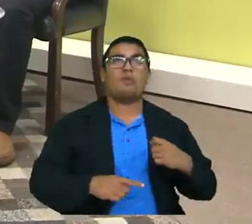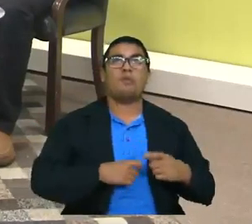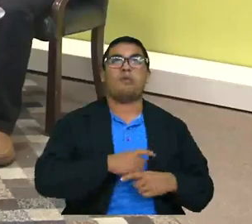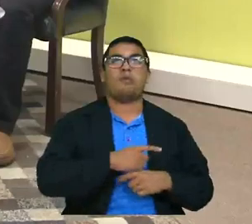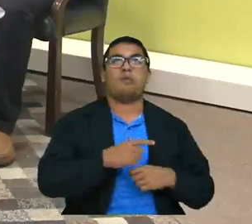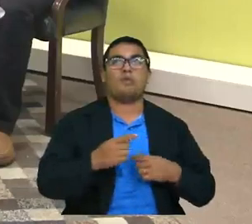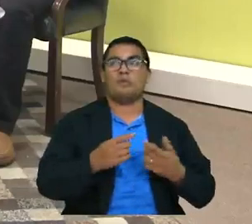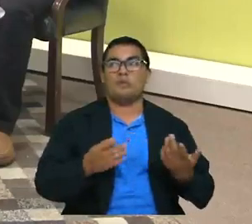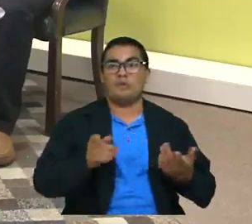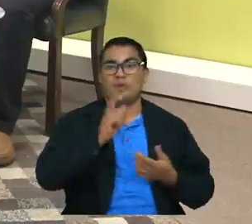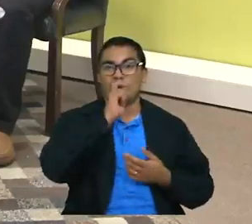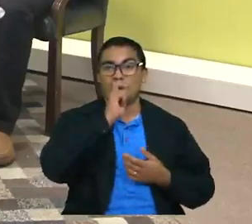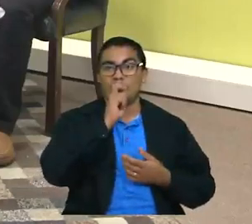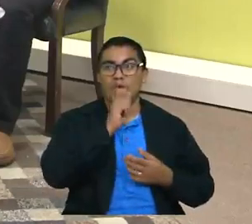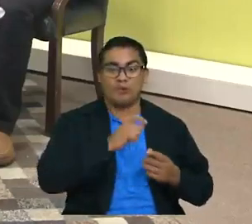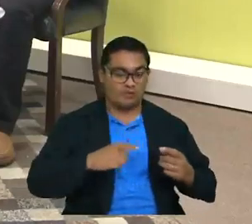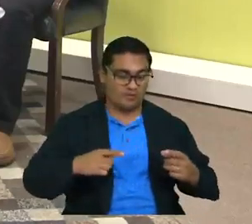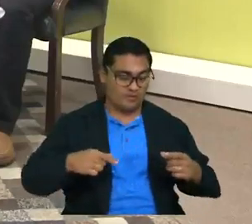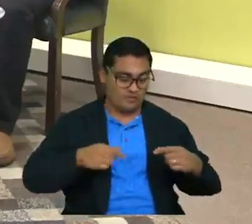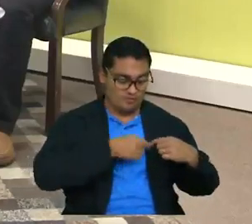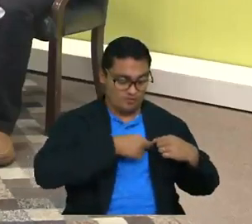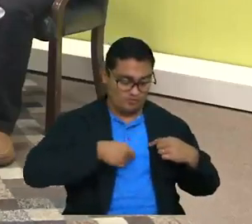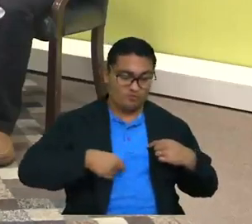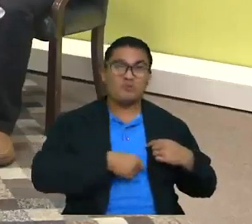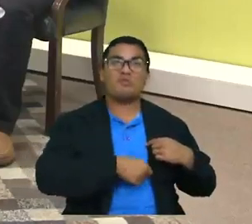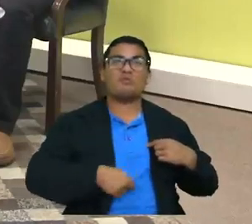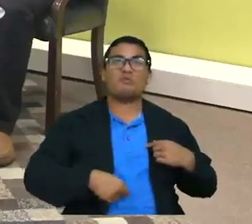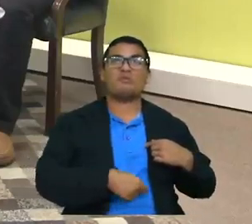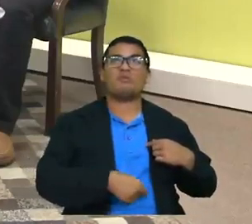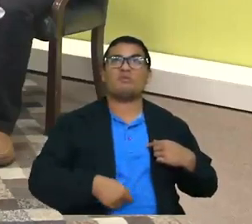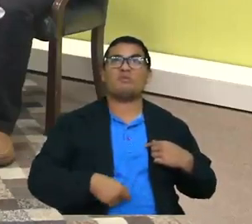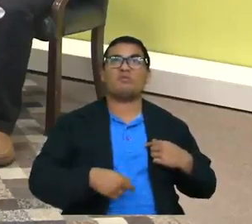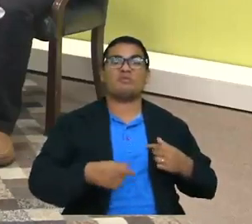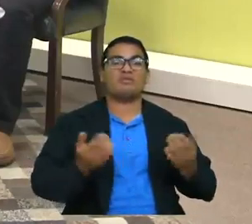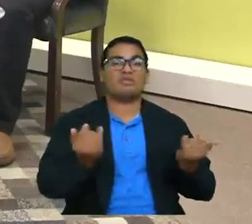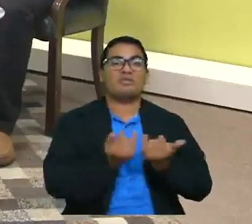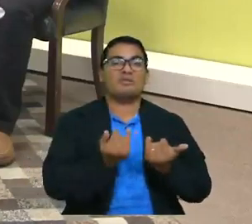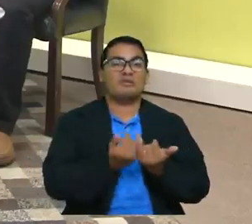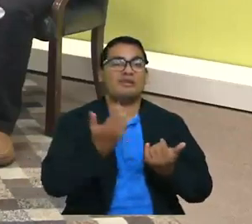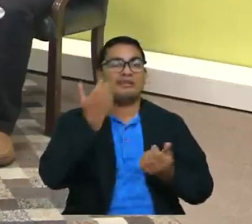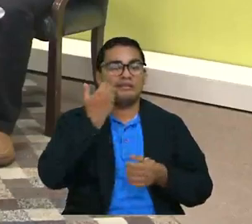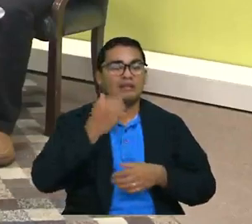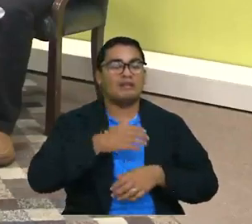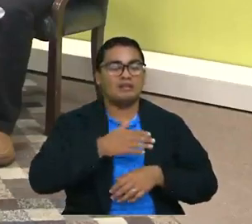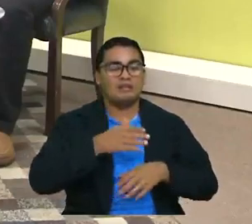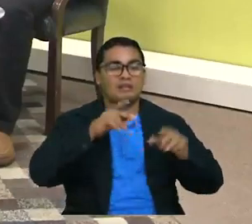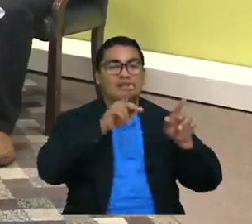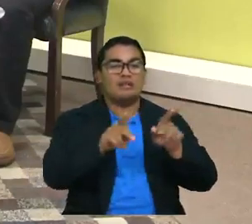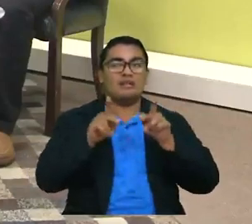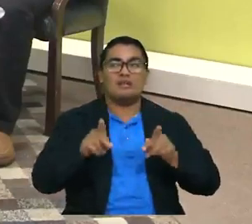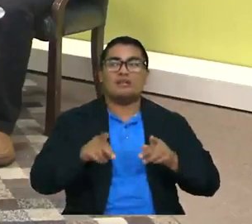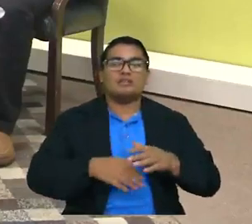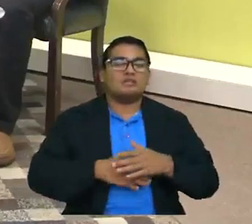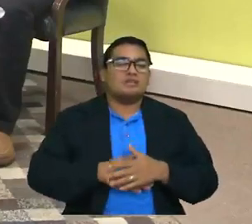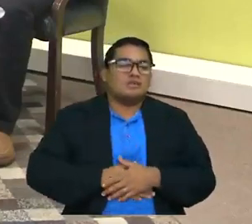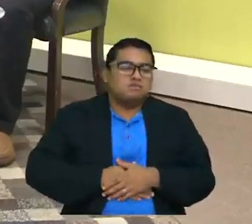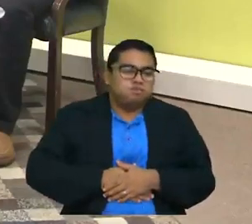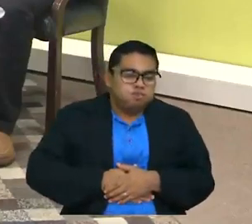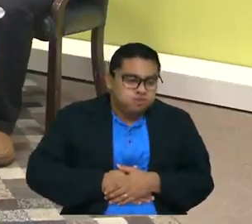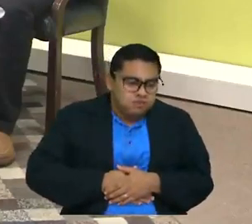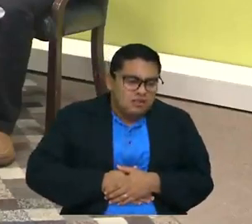adaptan al intestino, sino que ellos provocan una sintomatología. Uh-huh. Entonces el paciente te dice que tiene dolor